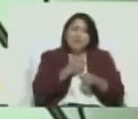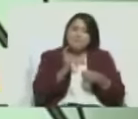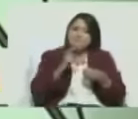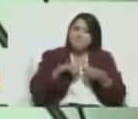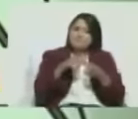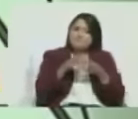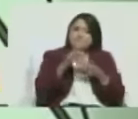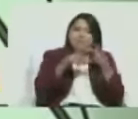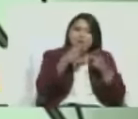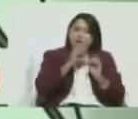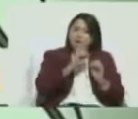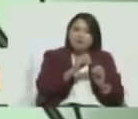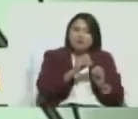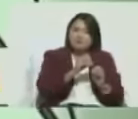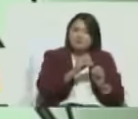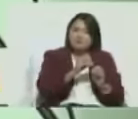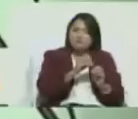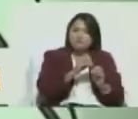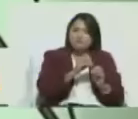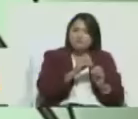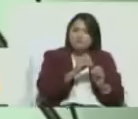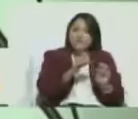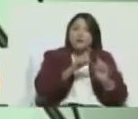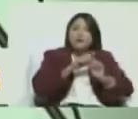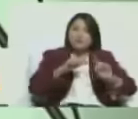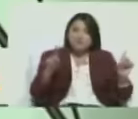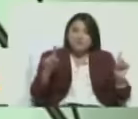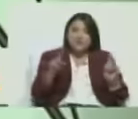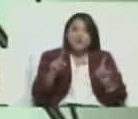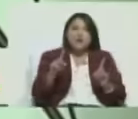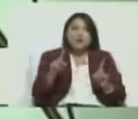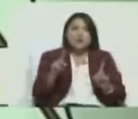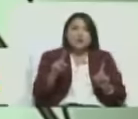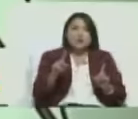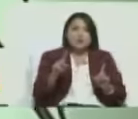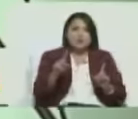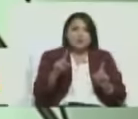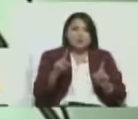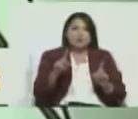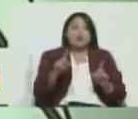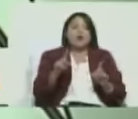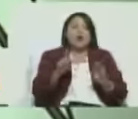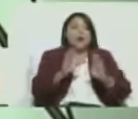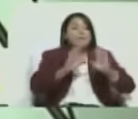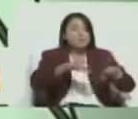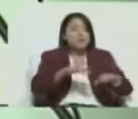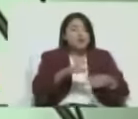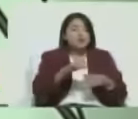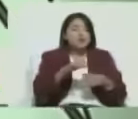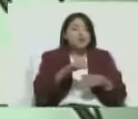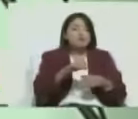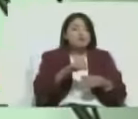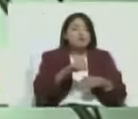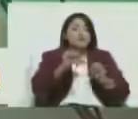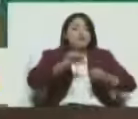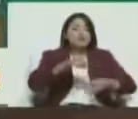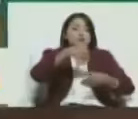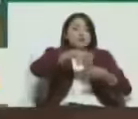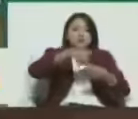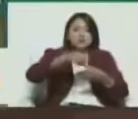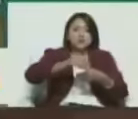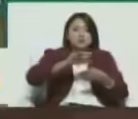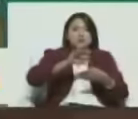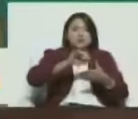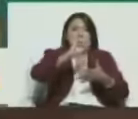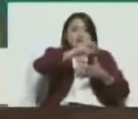organización política o grupo, pero quiero hacer campaña por el sí para defender el Esequibo, ¿qué debo hacer? Bueno,